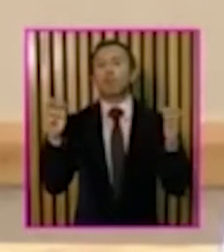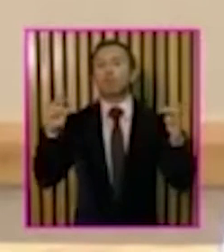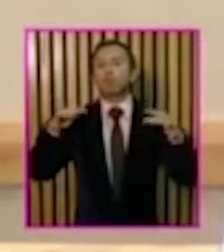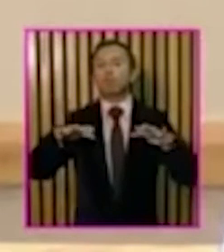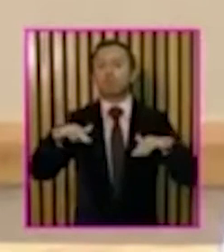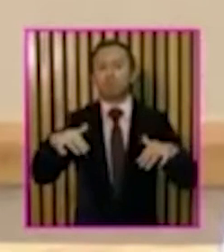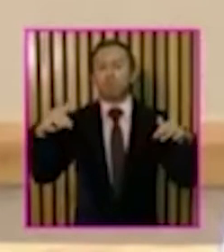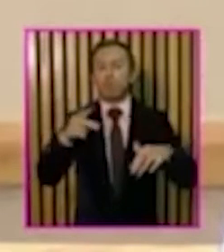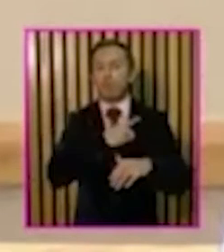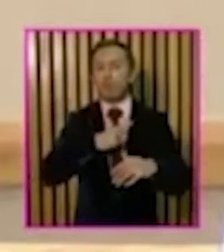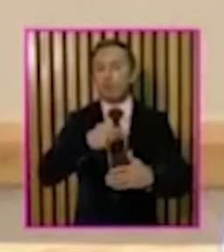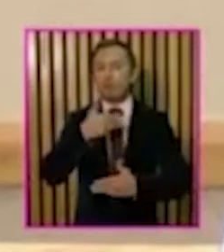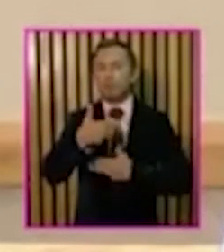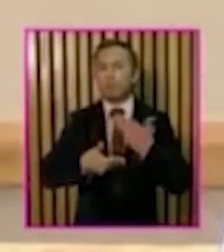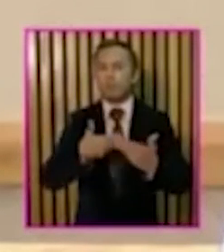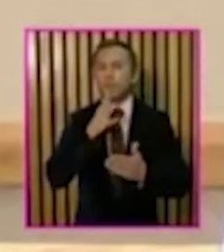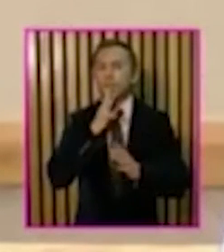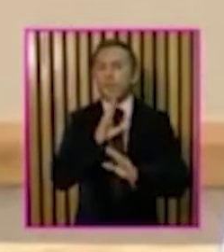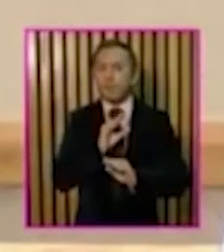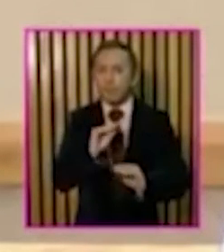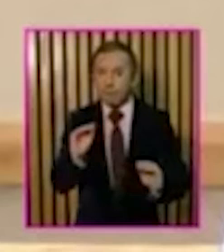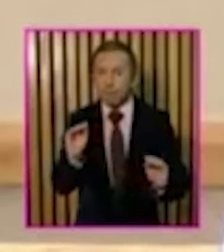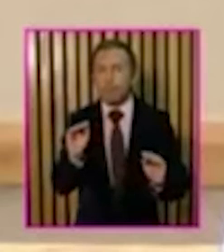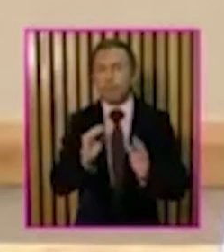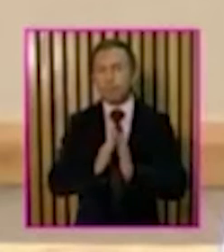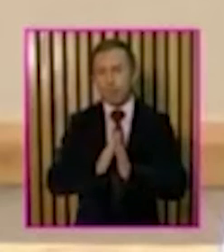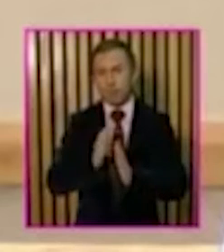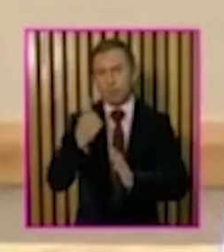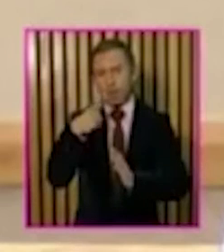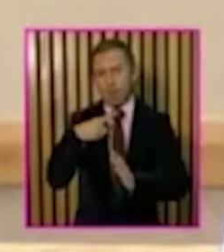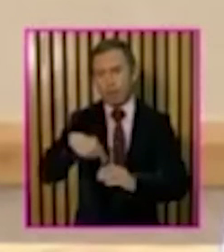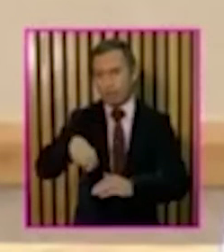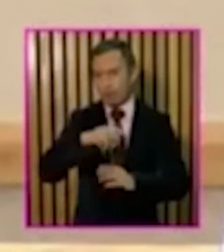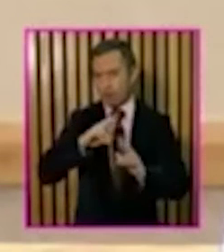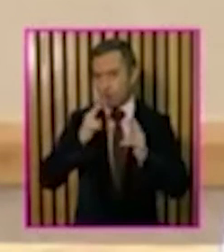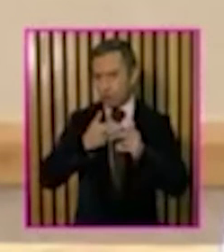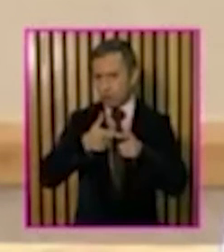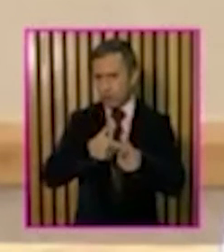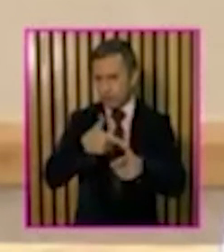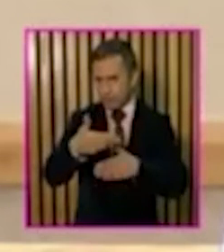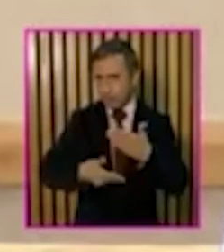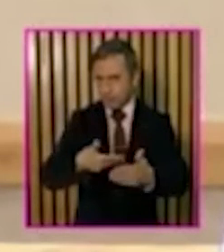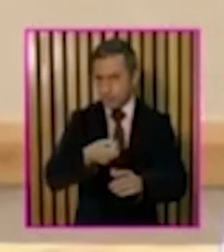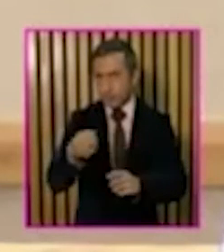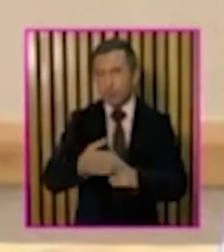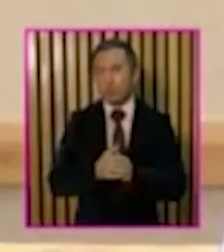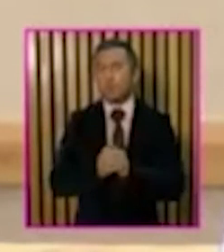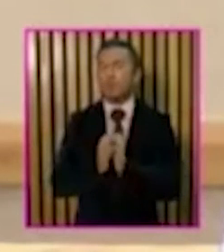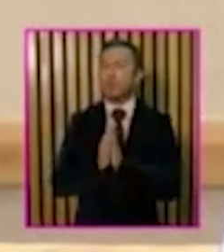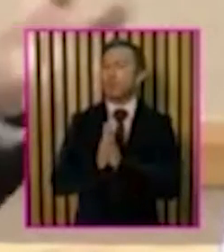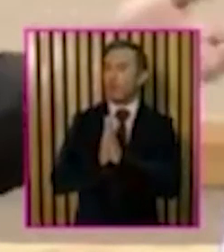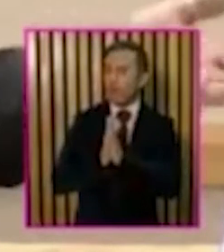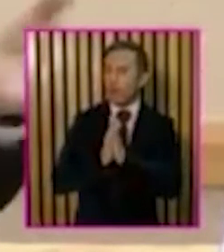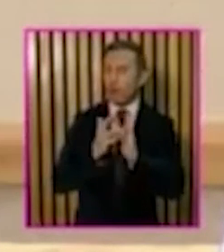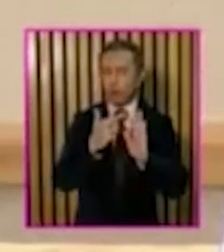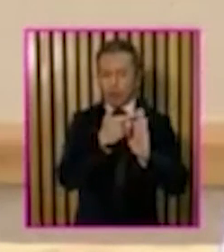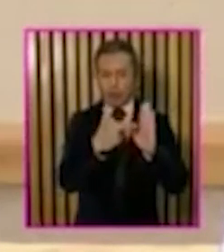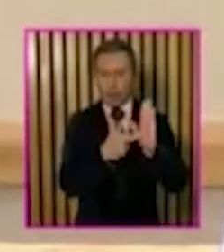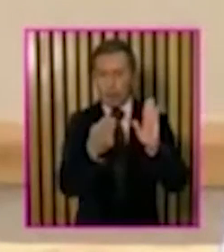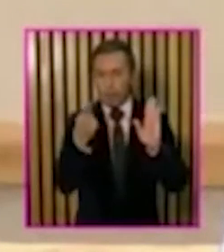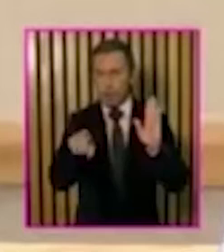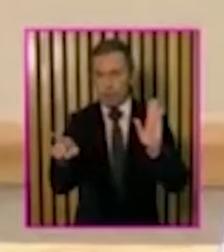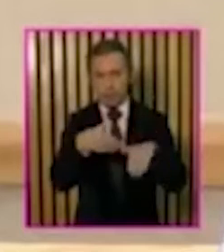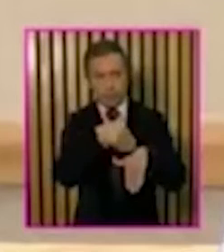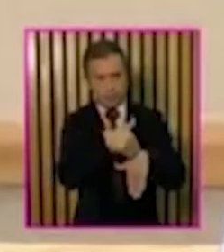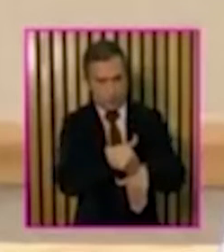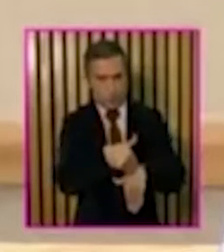millones de ciudadanos se emitieron el pasado domingo para elegir presidente de la república senadores y diputados federales entre otros más de tres